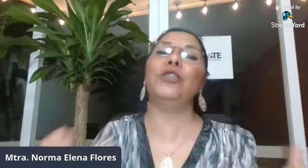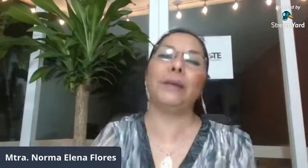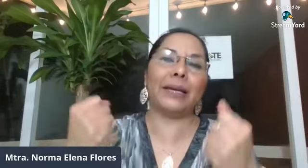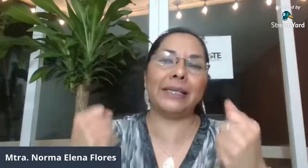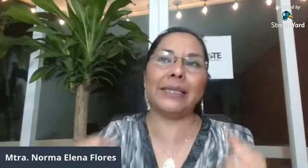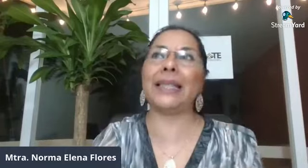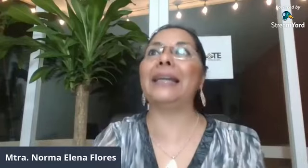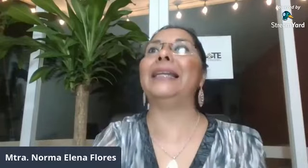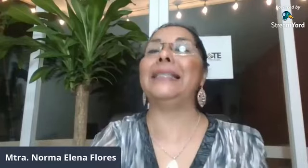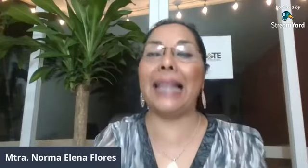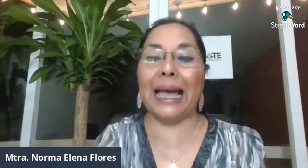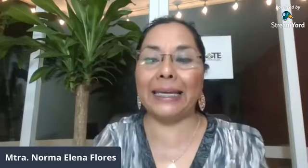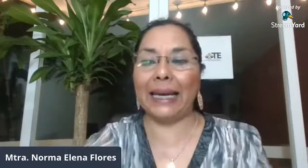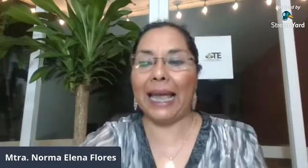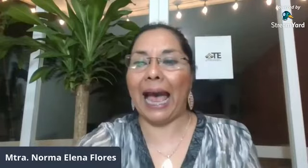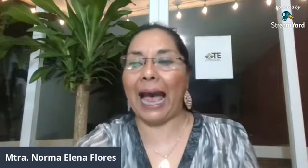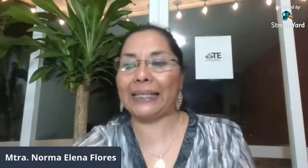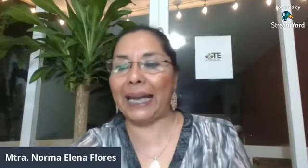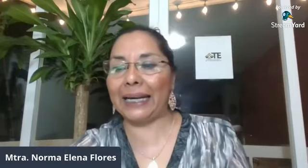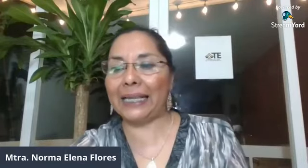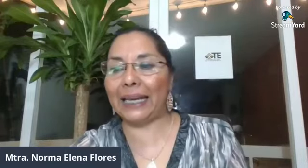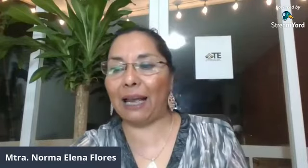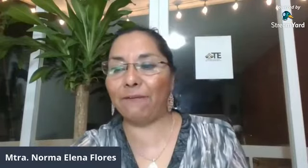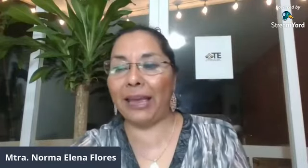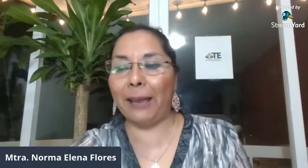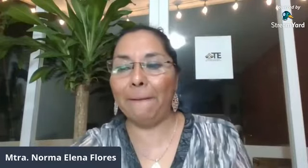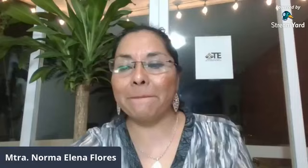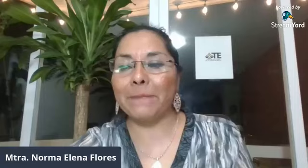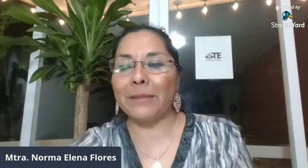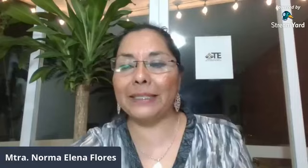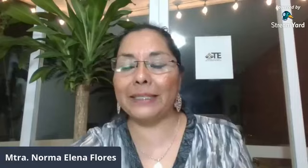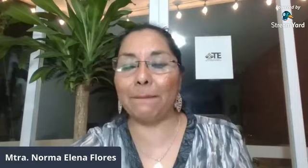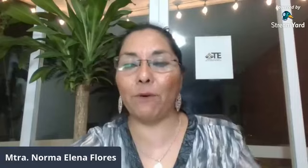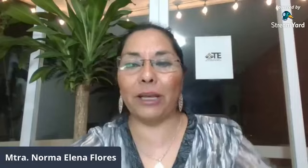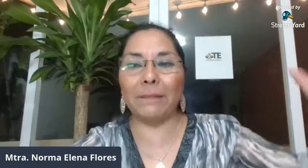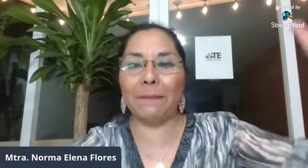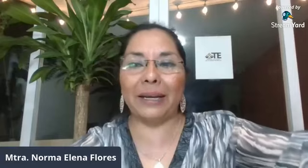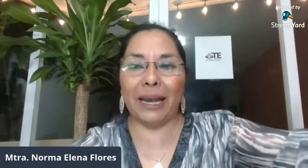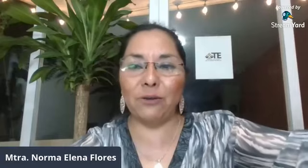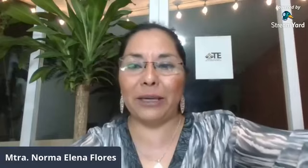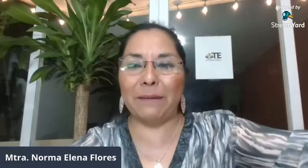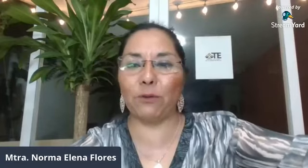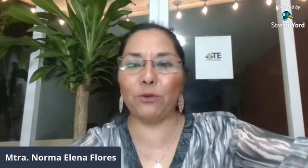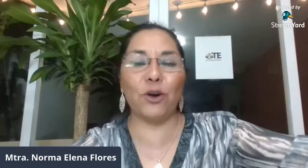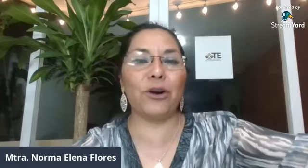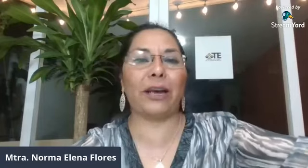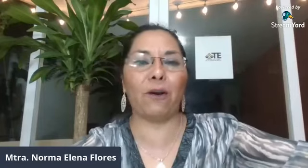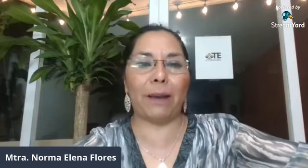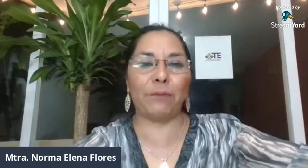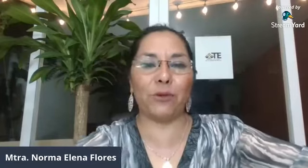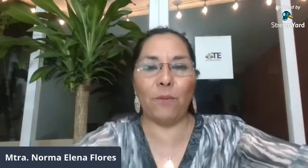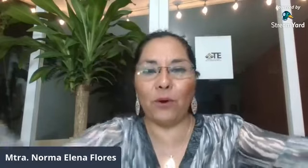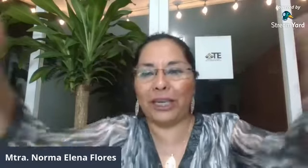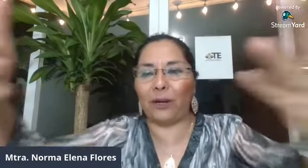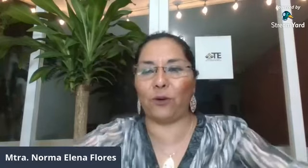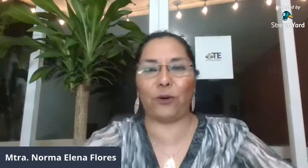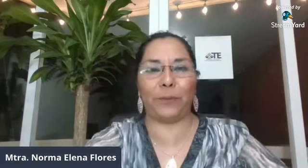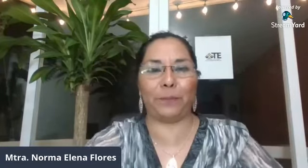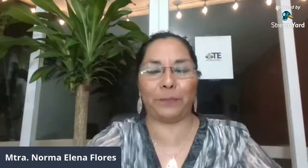compartan. No se vayan sin darles like a Charlas de Café, porque ya me regañó aquí producción que